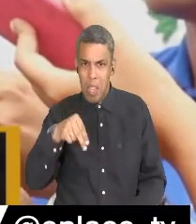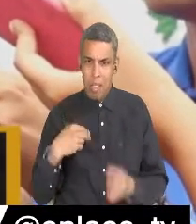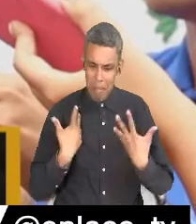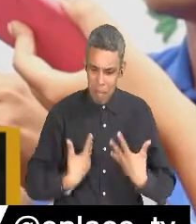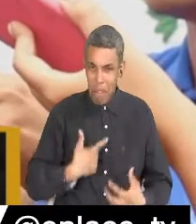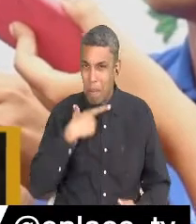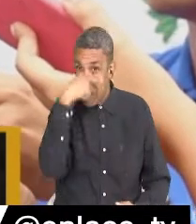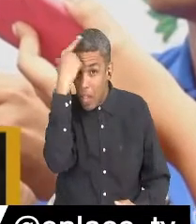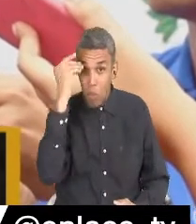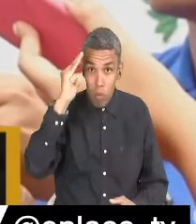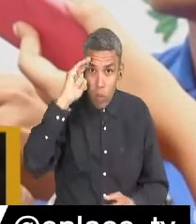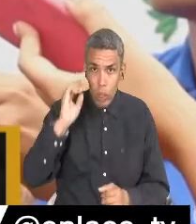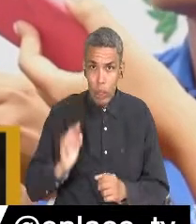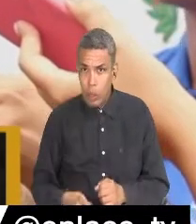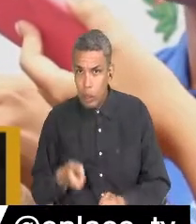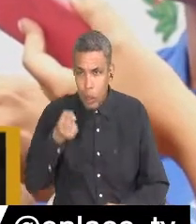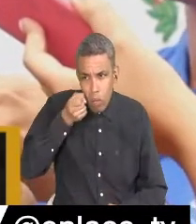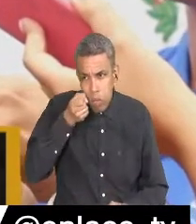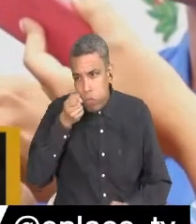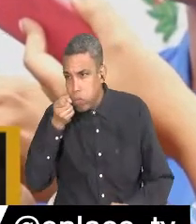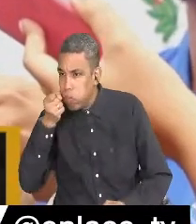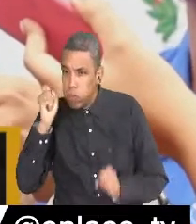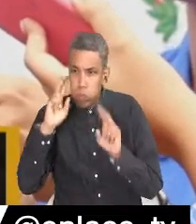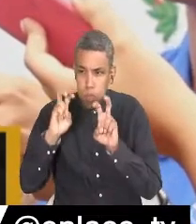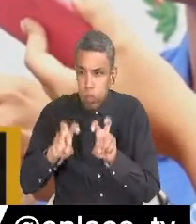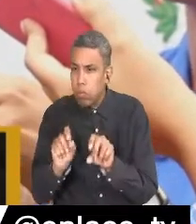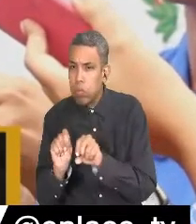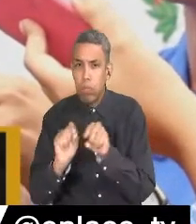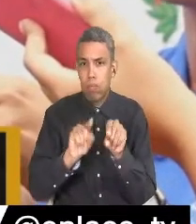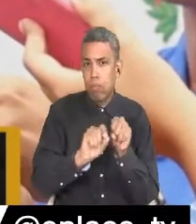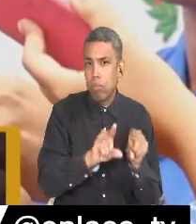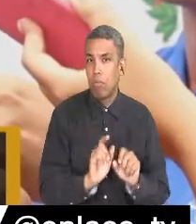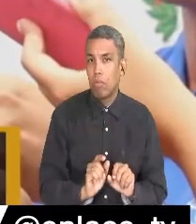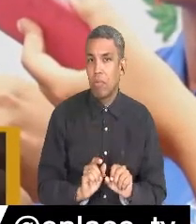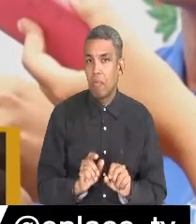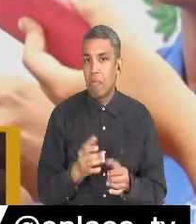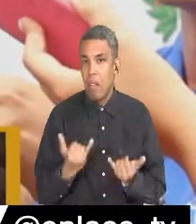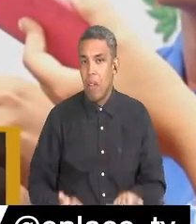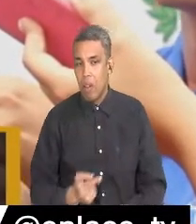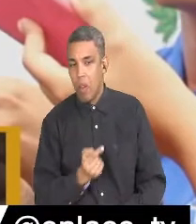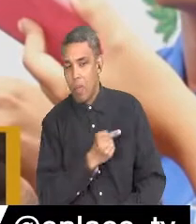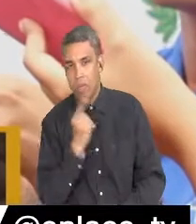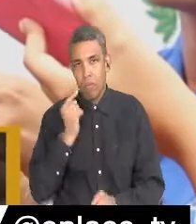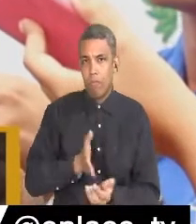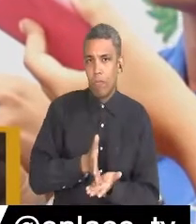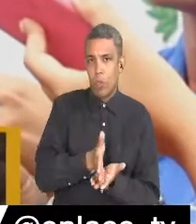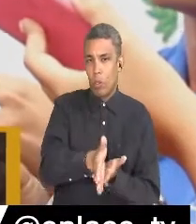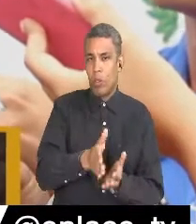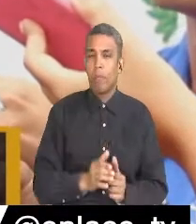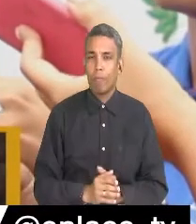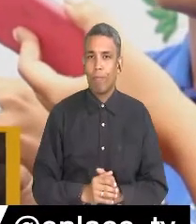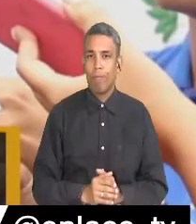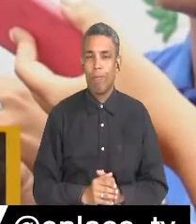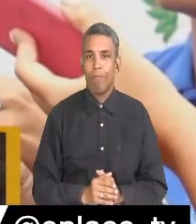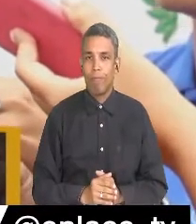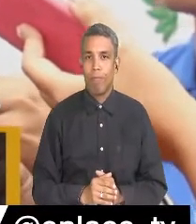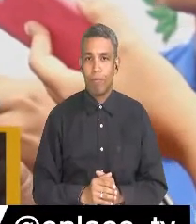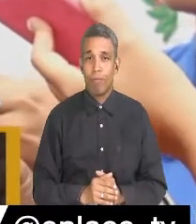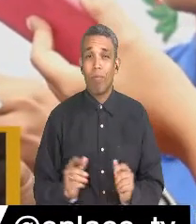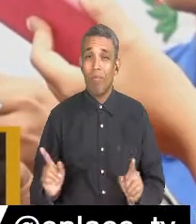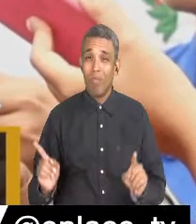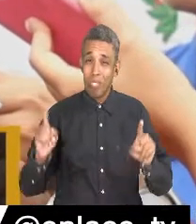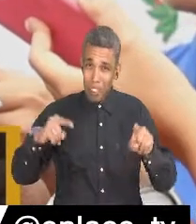respectivas indagaciones preliminares para iniciar la investigación respectiva. También tenemos otro hecho también de